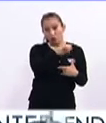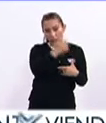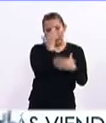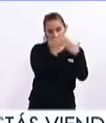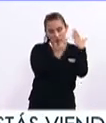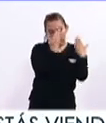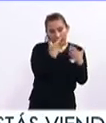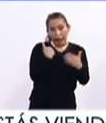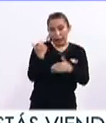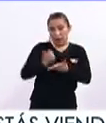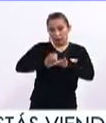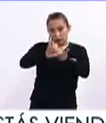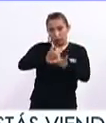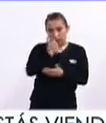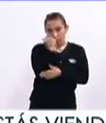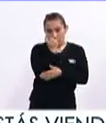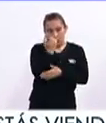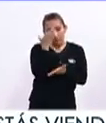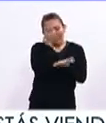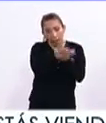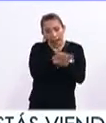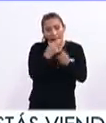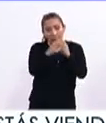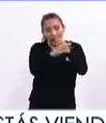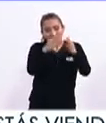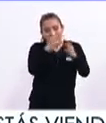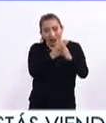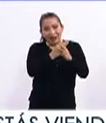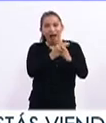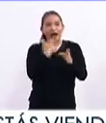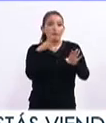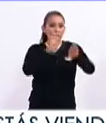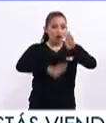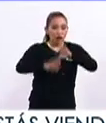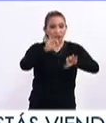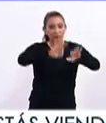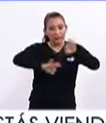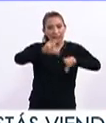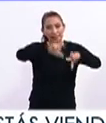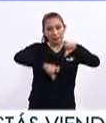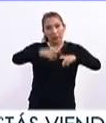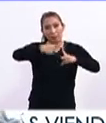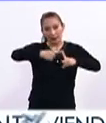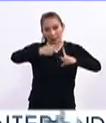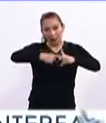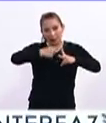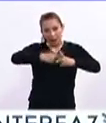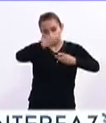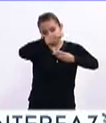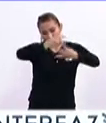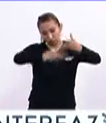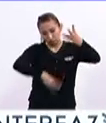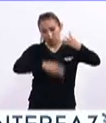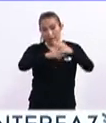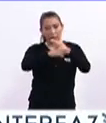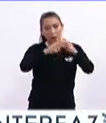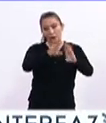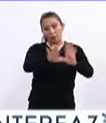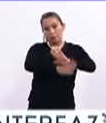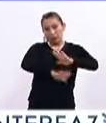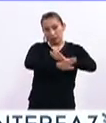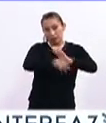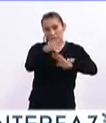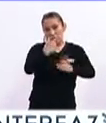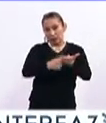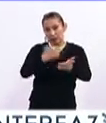que le permite al estudiante ingresar por materia, por ejemplo, biología, física, química, matemáticas, las materias básicas que se